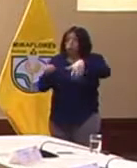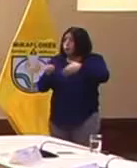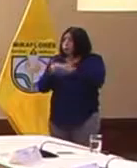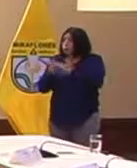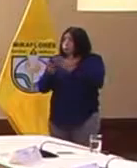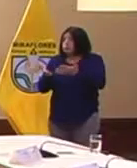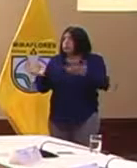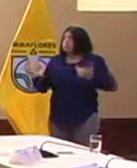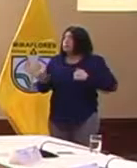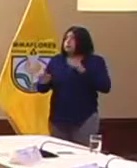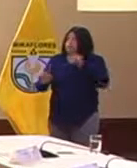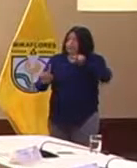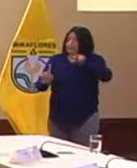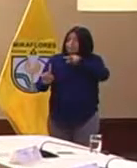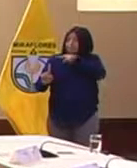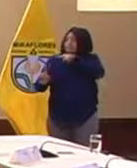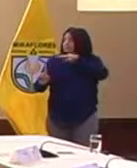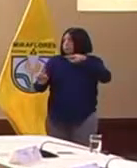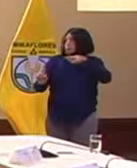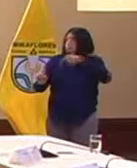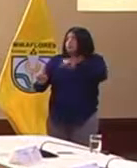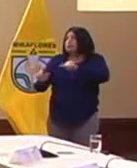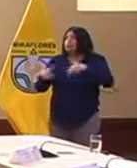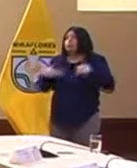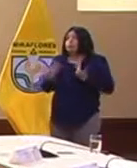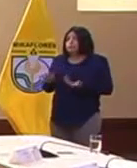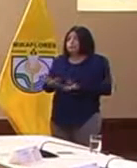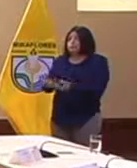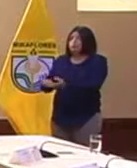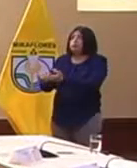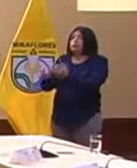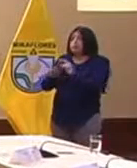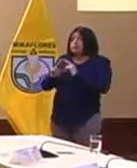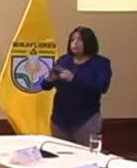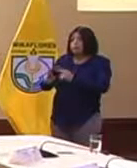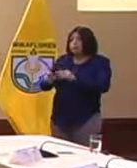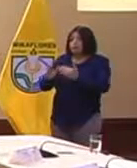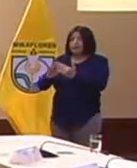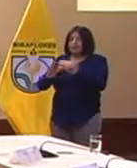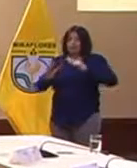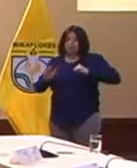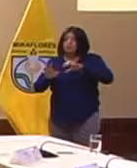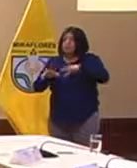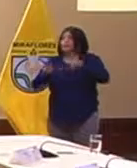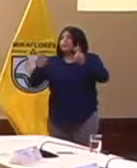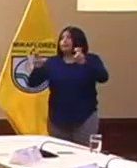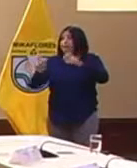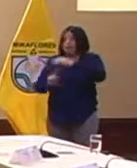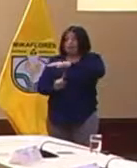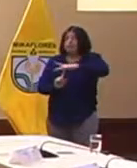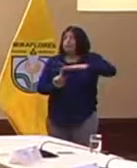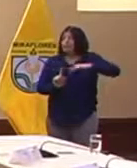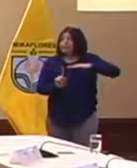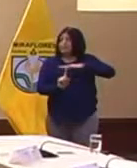tienen la visión de poder tener una respuesta local para los temas